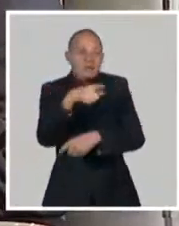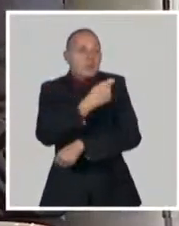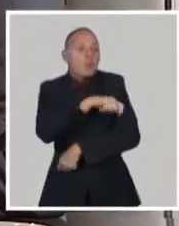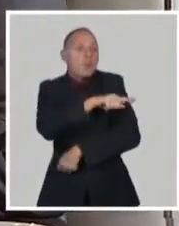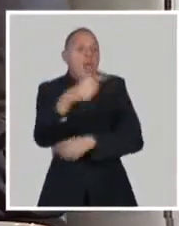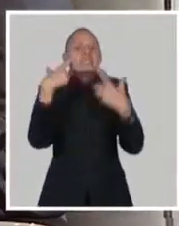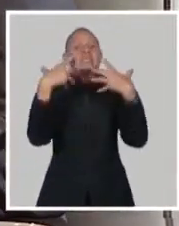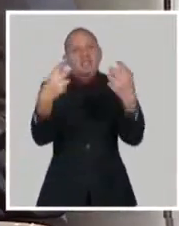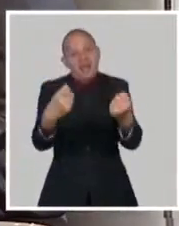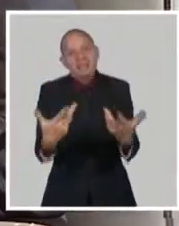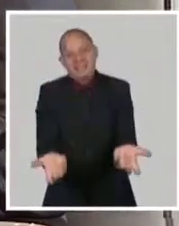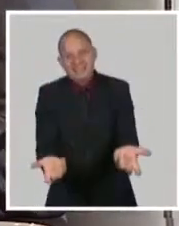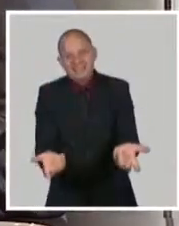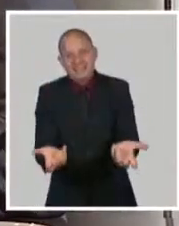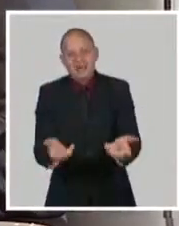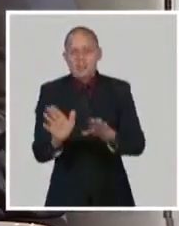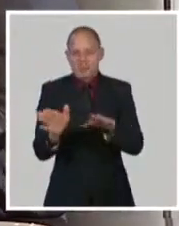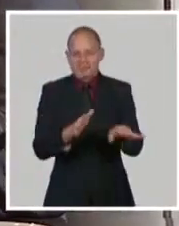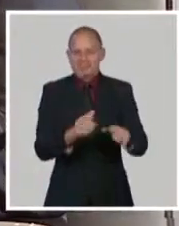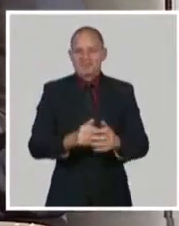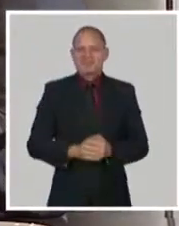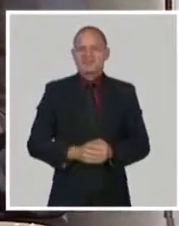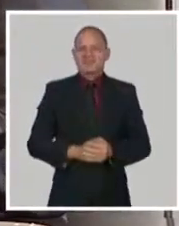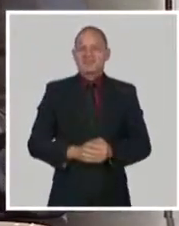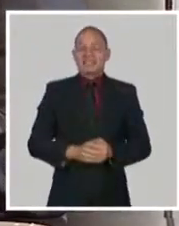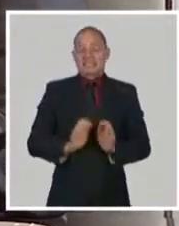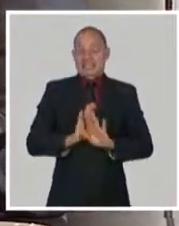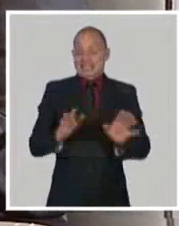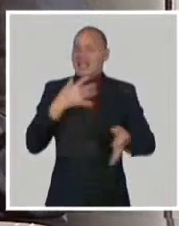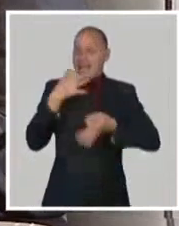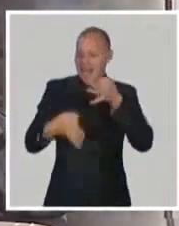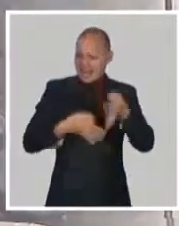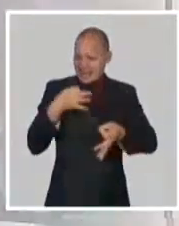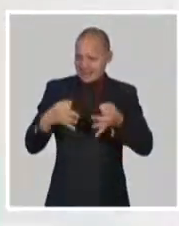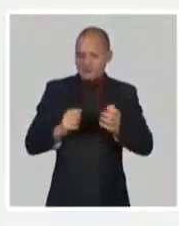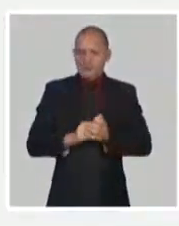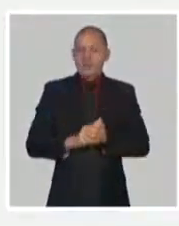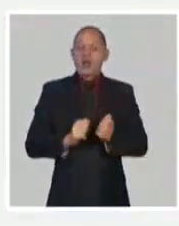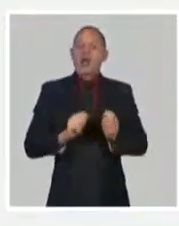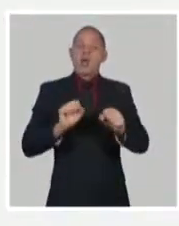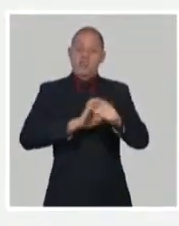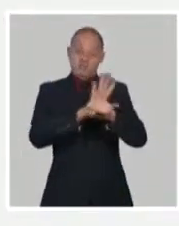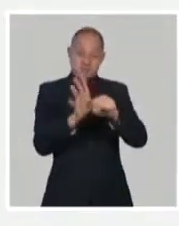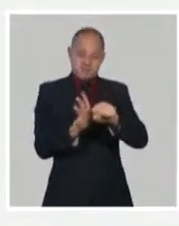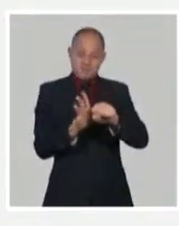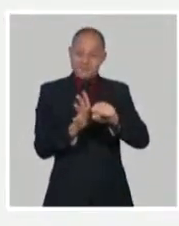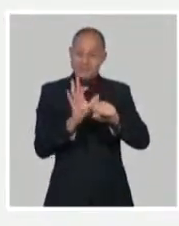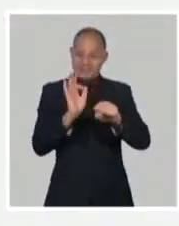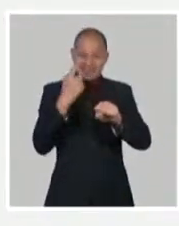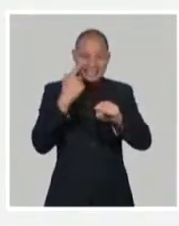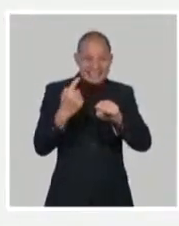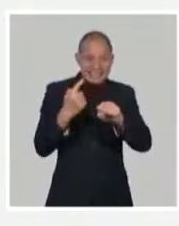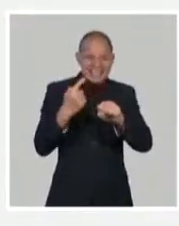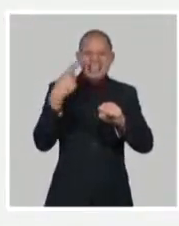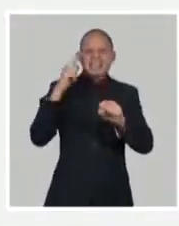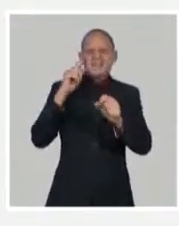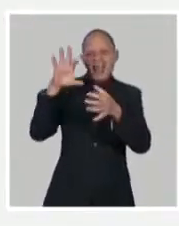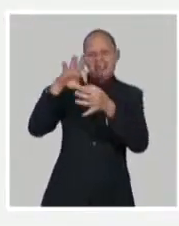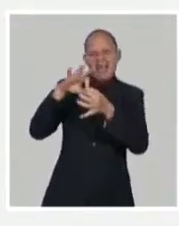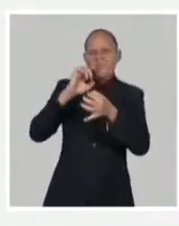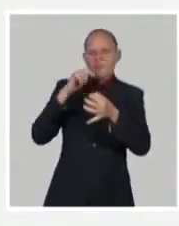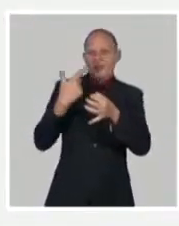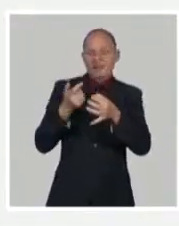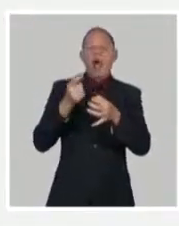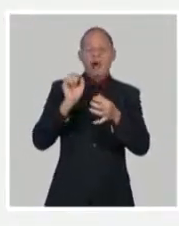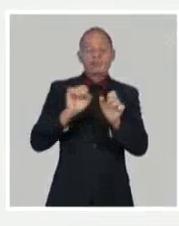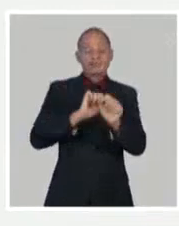de hacer lo mismo, es impedir que la llave que tiene el virus, que se puede ver ahí, logra abrir el candado de la célula. Ahí podemos